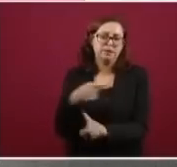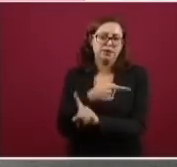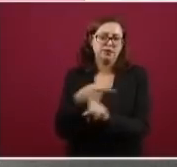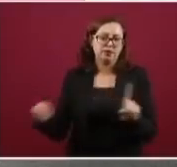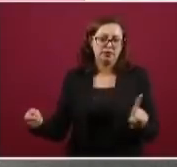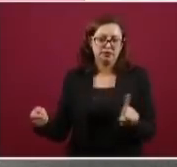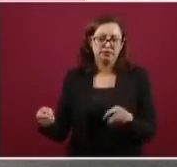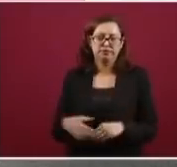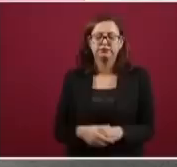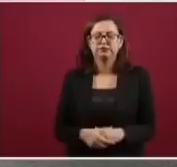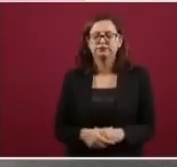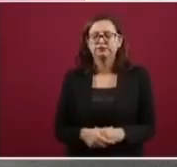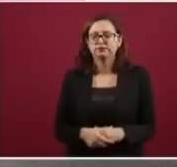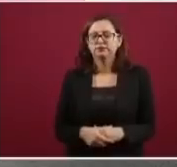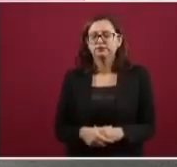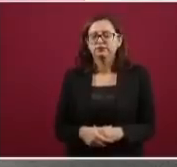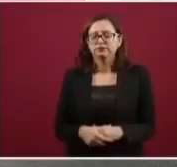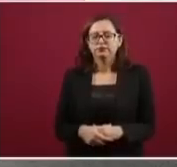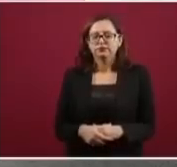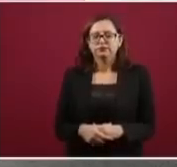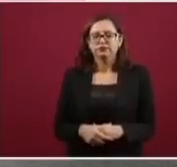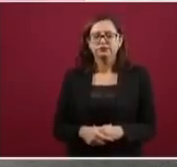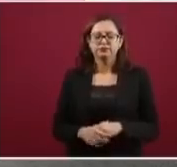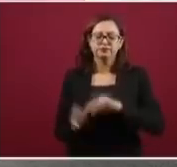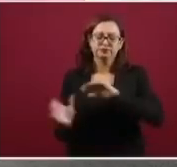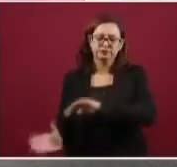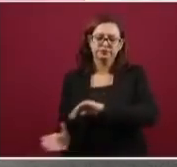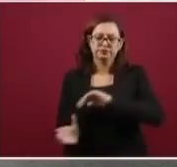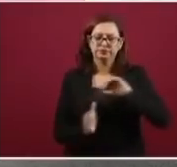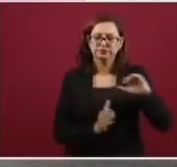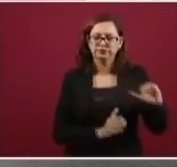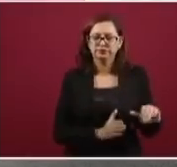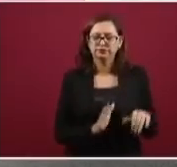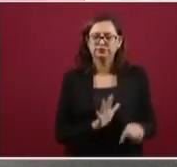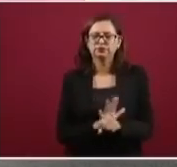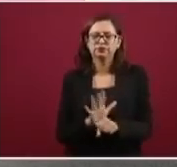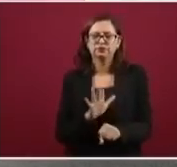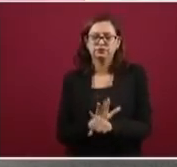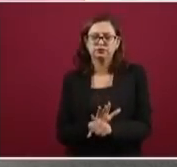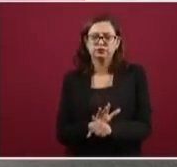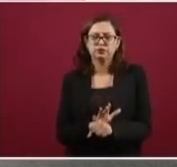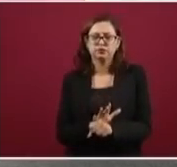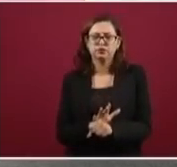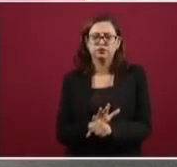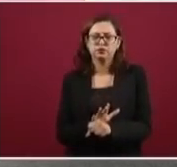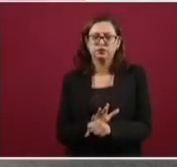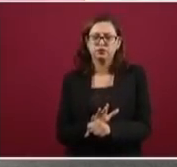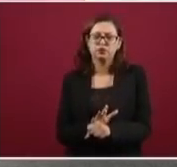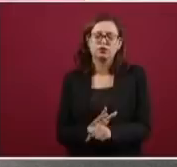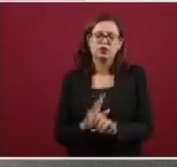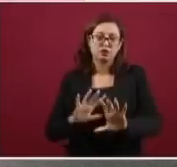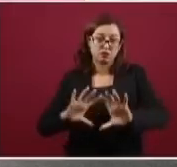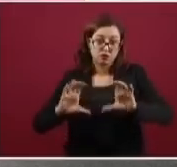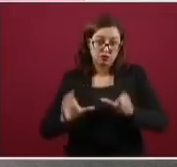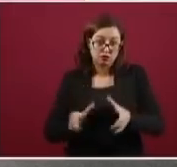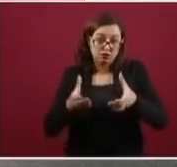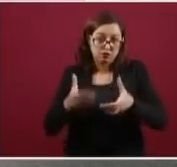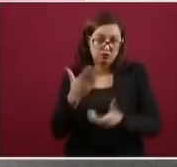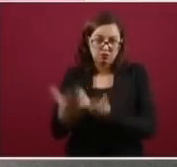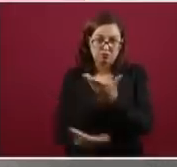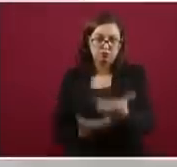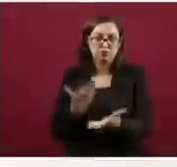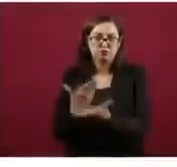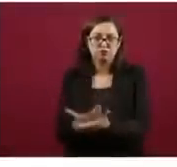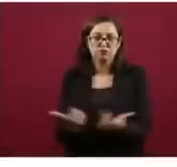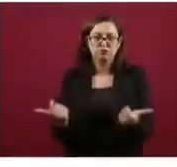después la siguiente parte de esta lámina lo que tiene son los documentos que integran el paquete económico el